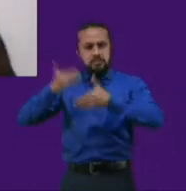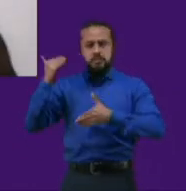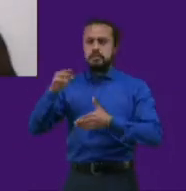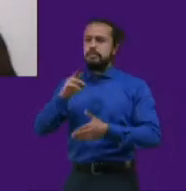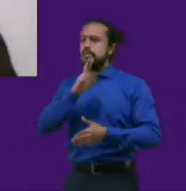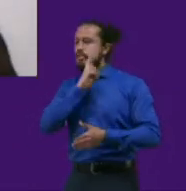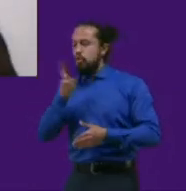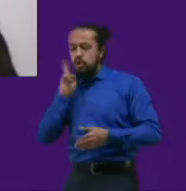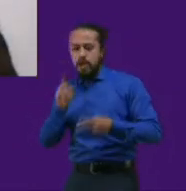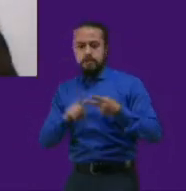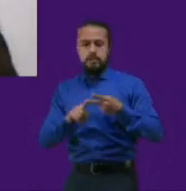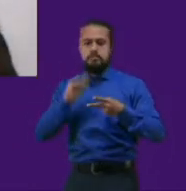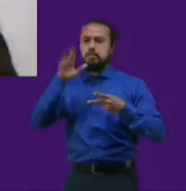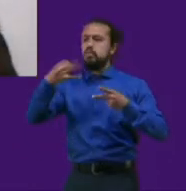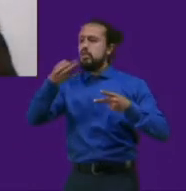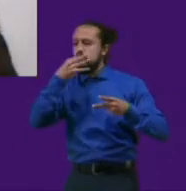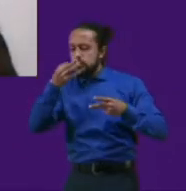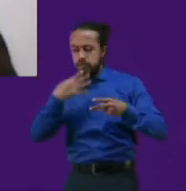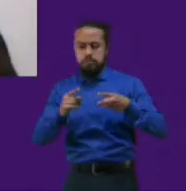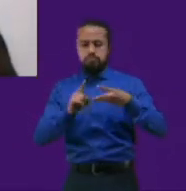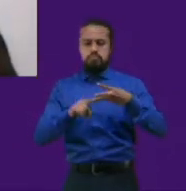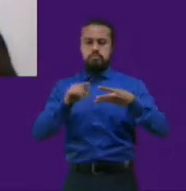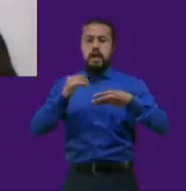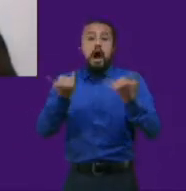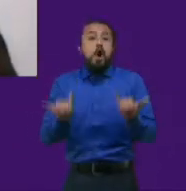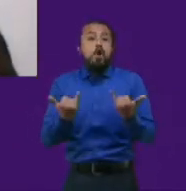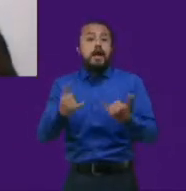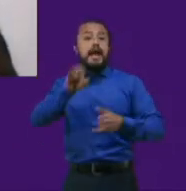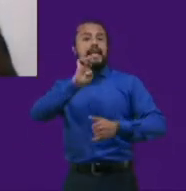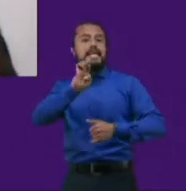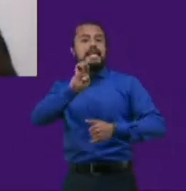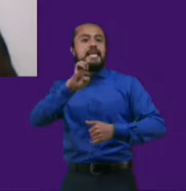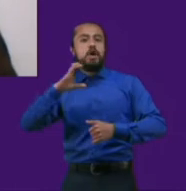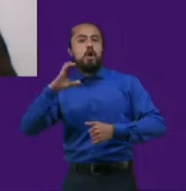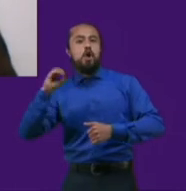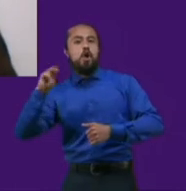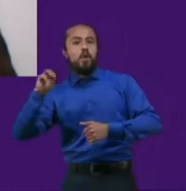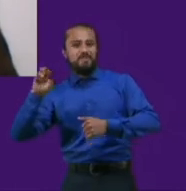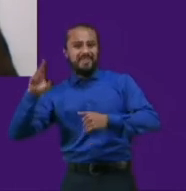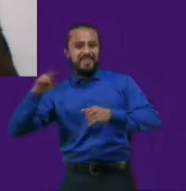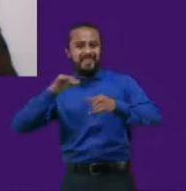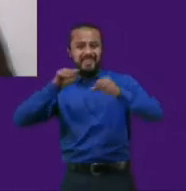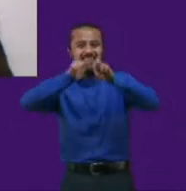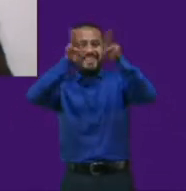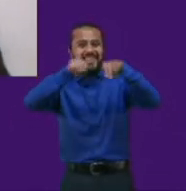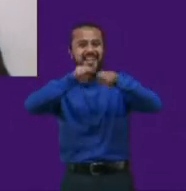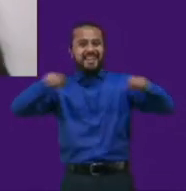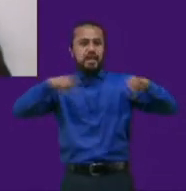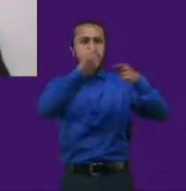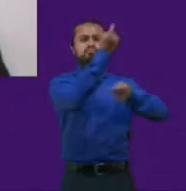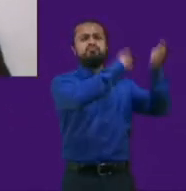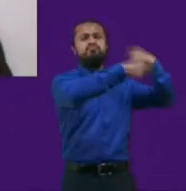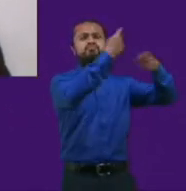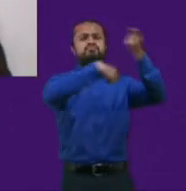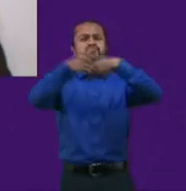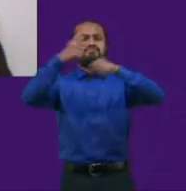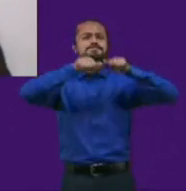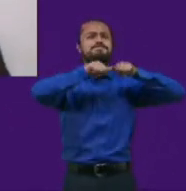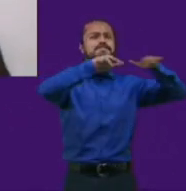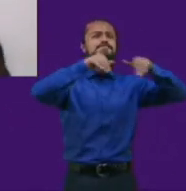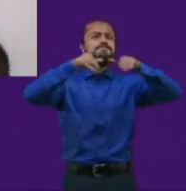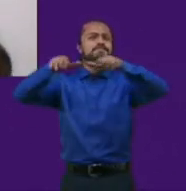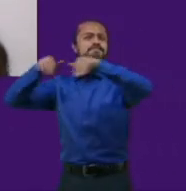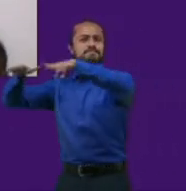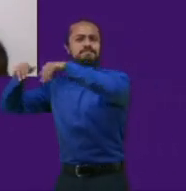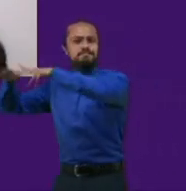supermercados, después farmacias, ahora e-commerce. Y la idea es que todas las tiendas, todos los comercios, por más grandes o pequeños que